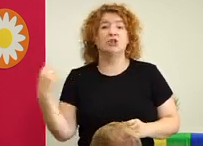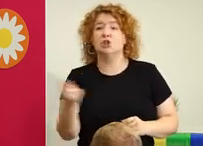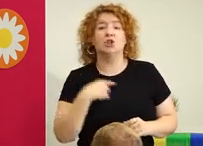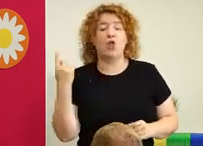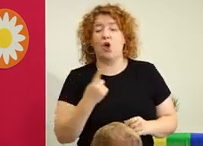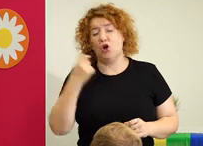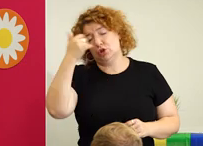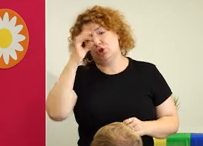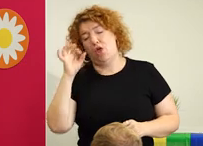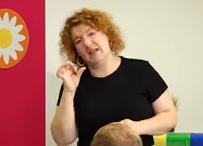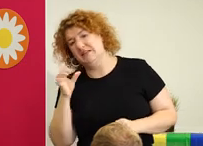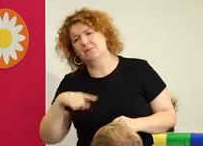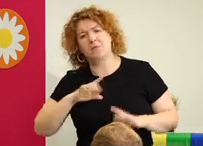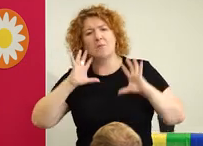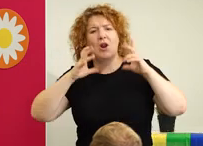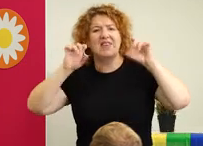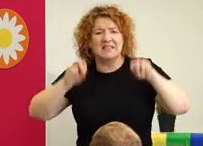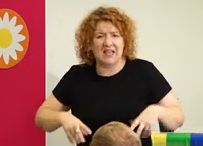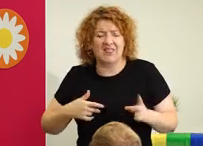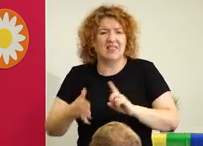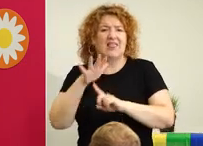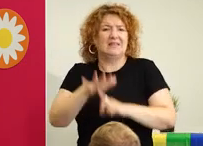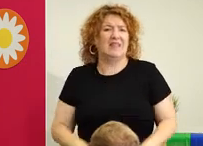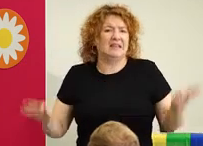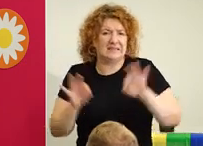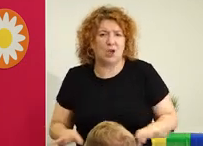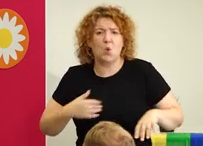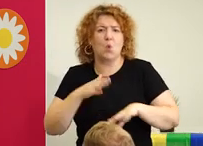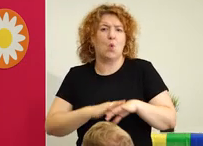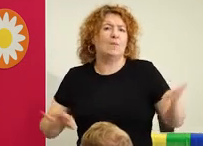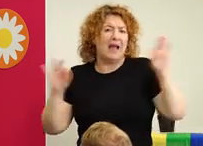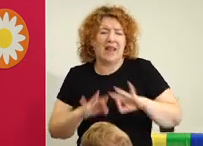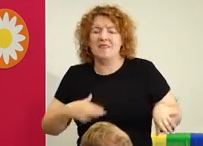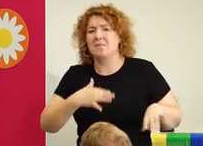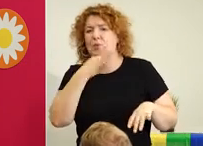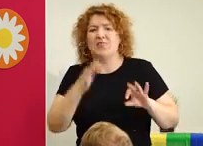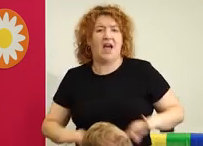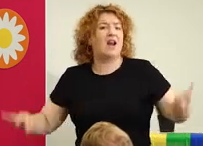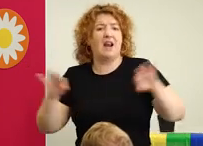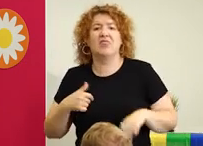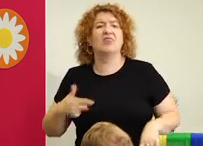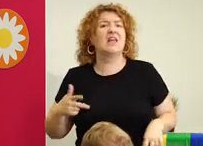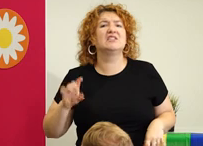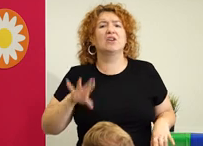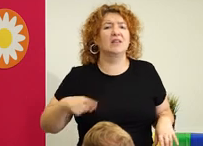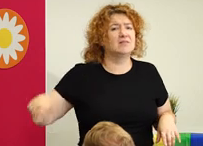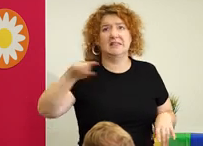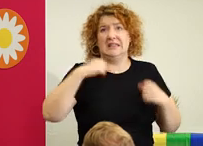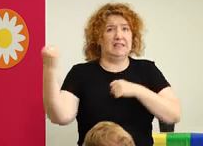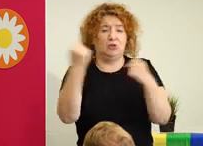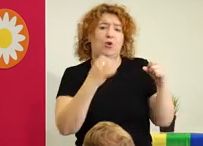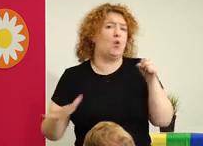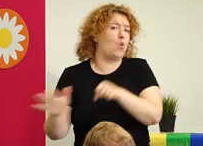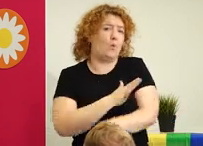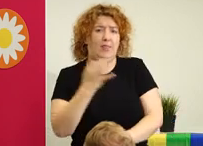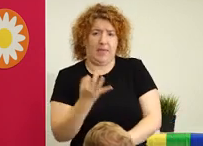todes a ser quienes somos sin violencia, sin discriminación, sin culpa, sin vergüenza, es un derecho que todas las instituciones tienen la